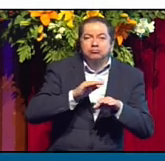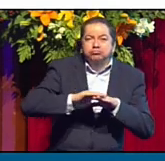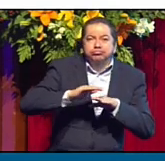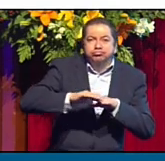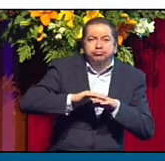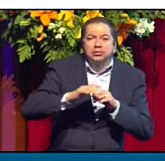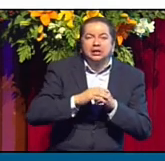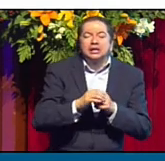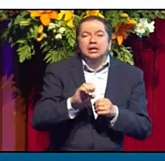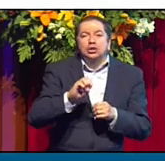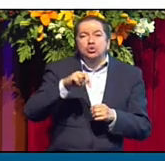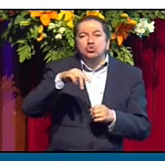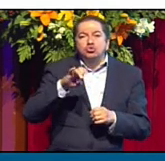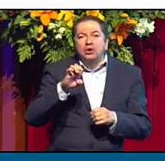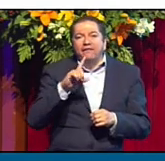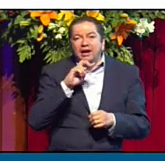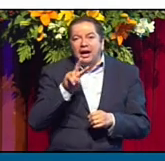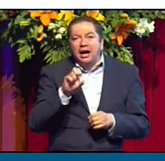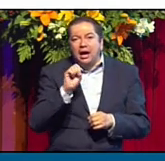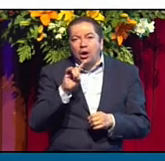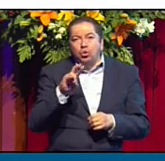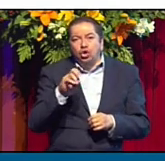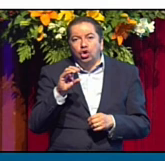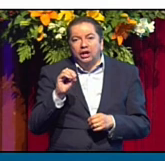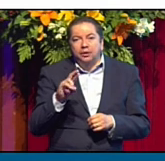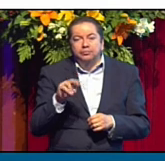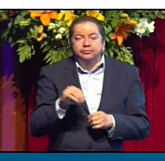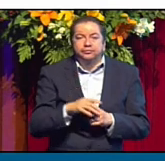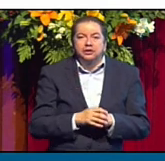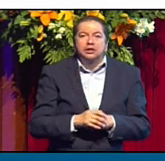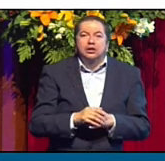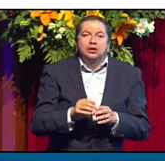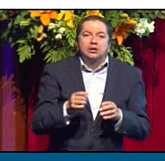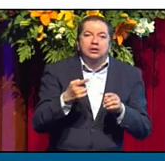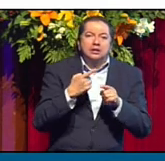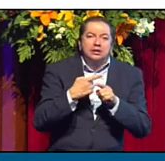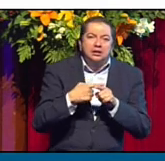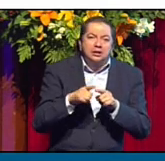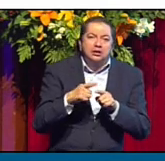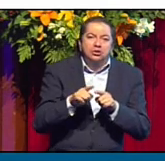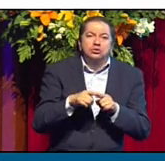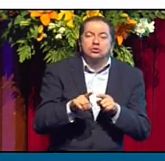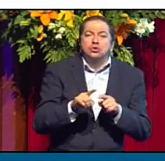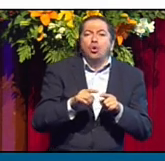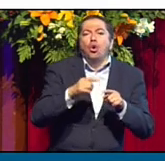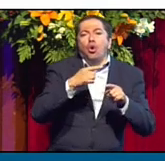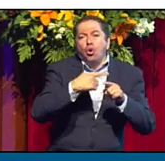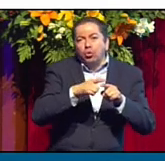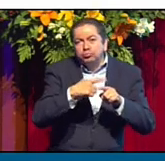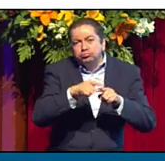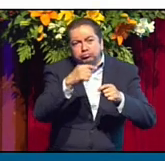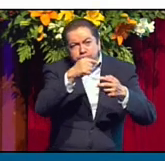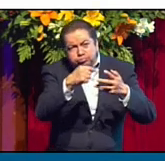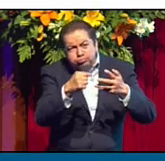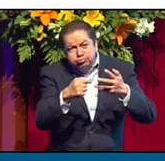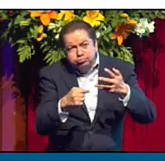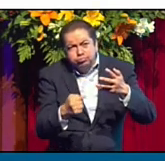Nueva Aurora del Tambo, reposición de alcantarillado población El Desdichado, actual Villa Los Naranjos en Chapilca de